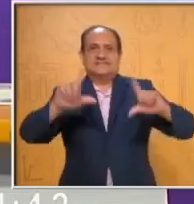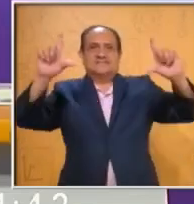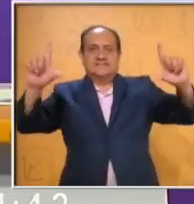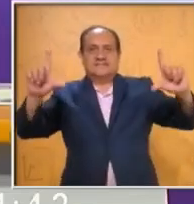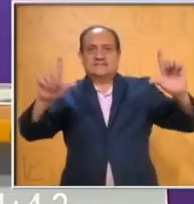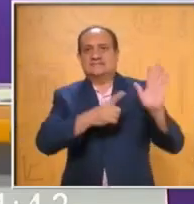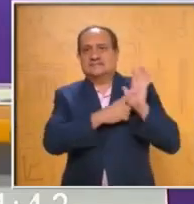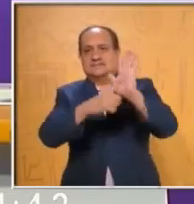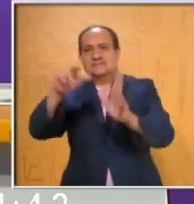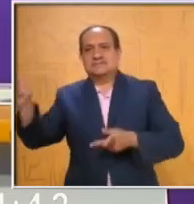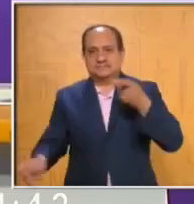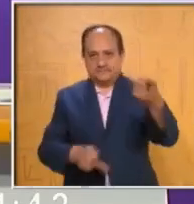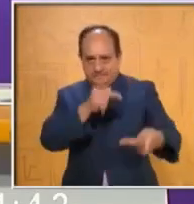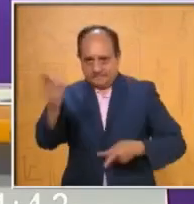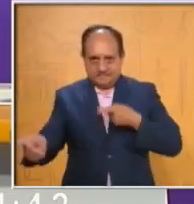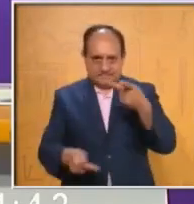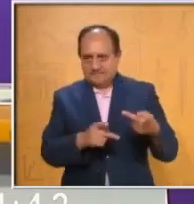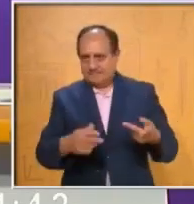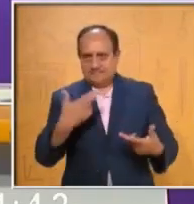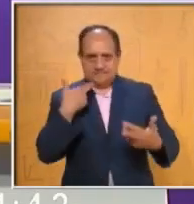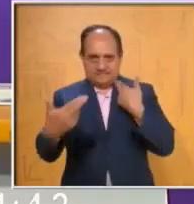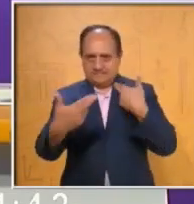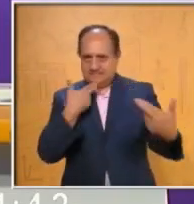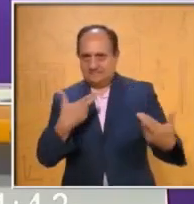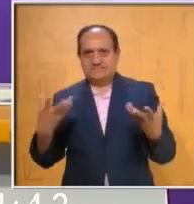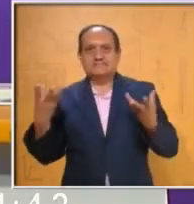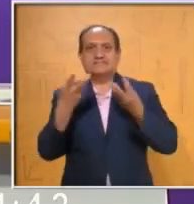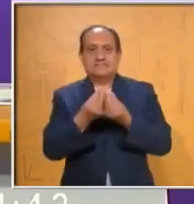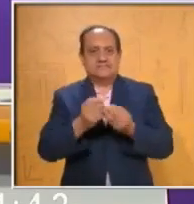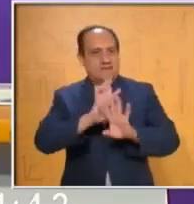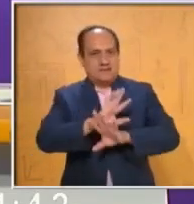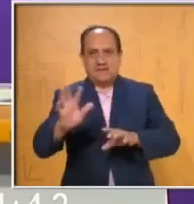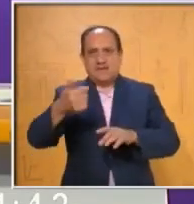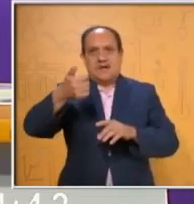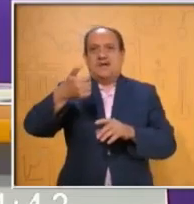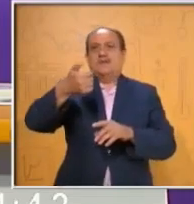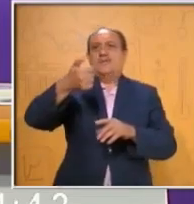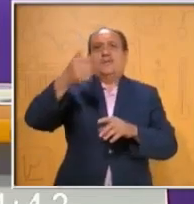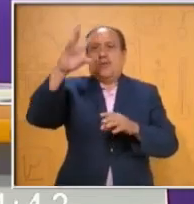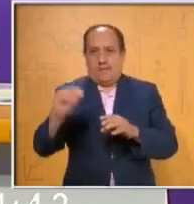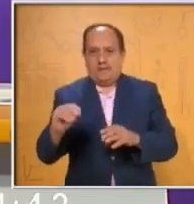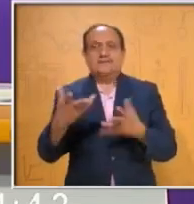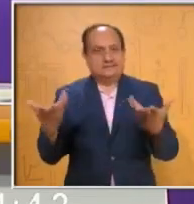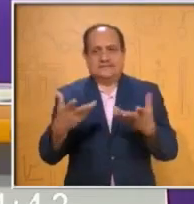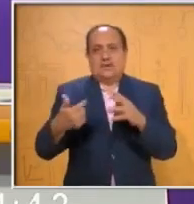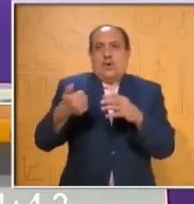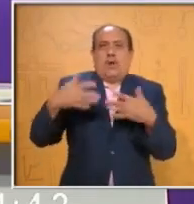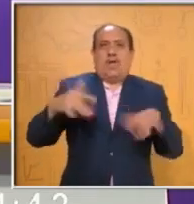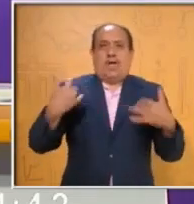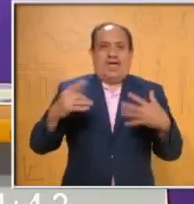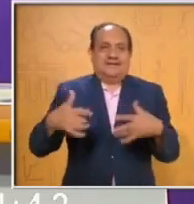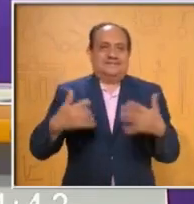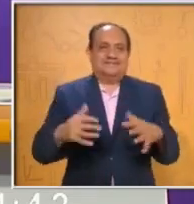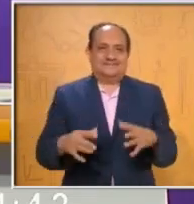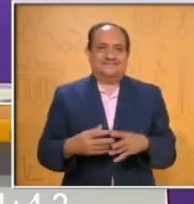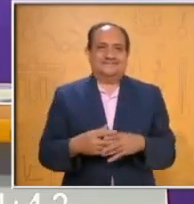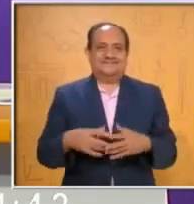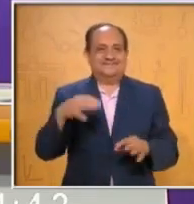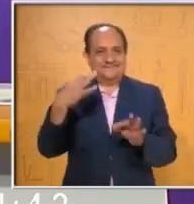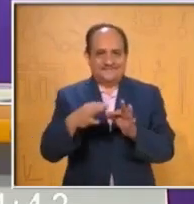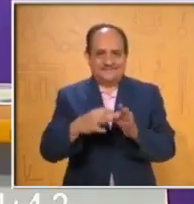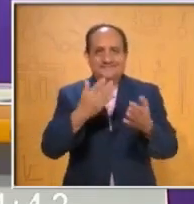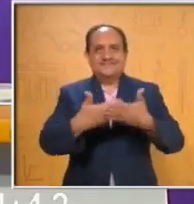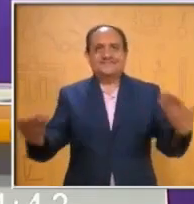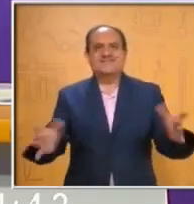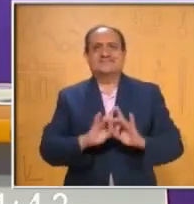mostrarles unas preguntas que vamos a resolver todos juntos. Ya apágalo, por favor. Ya puedo apagar la vela porque ya está quemada. ¡Listos! Muy bien. Y ahora sí,